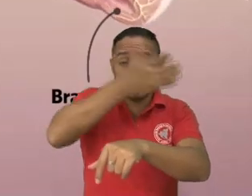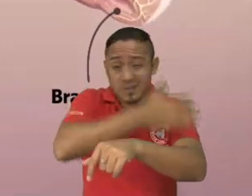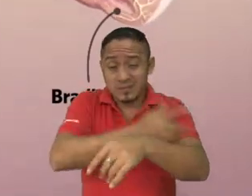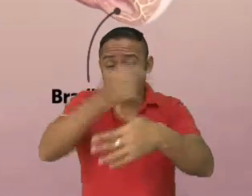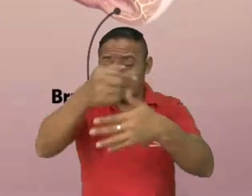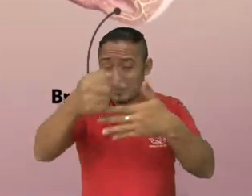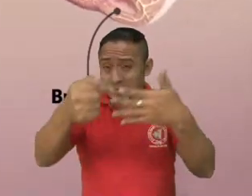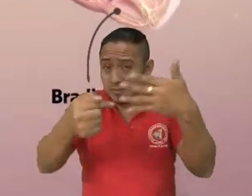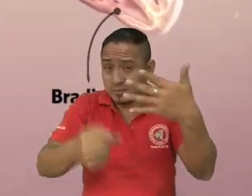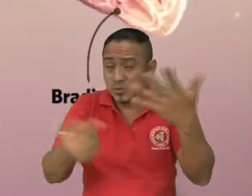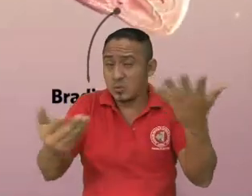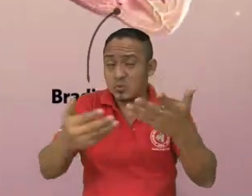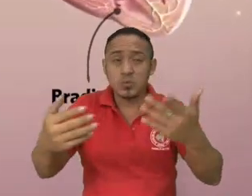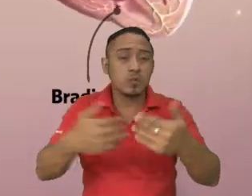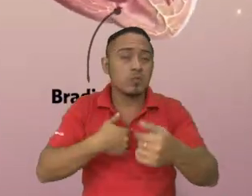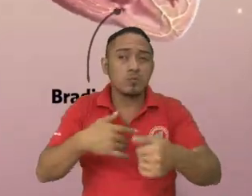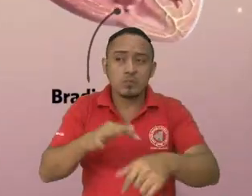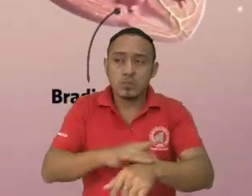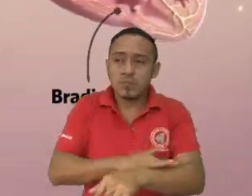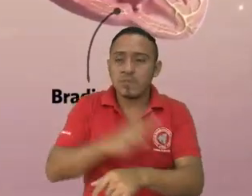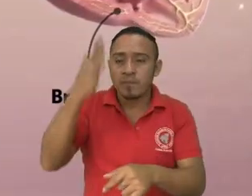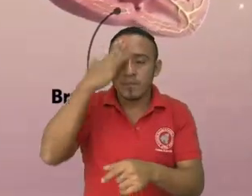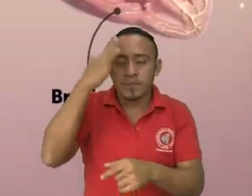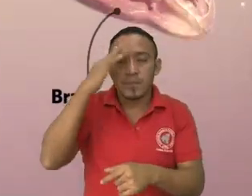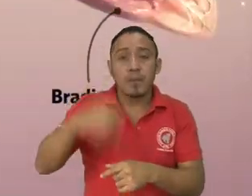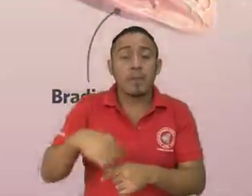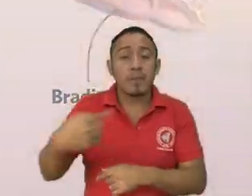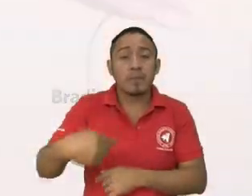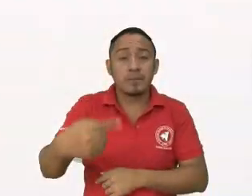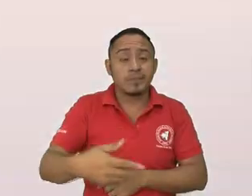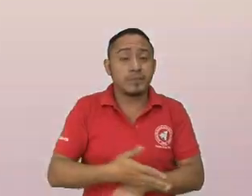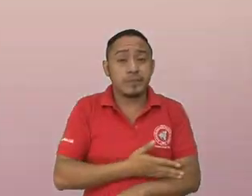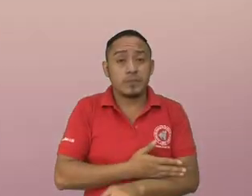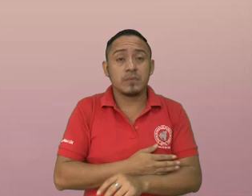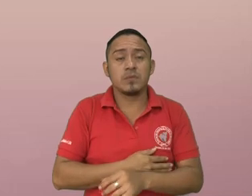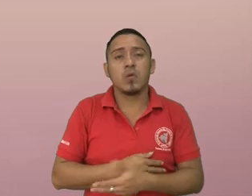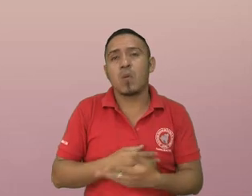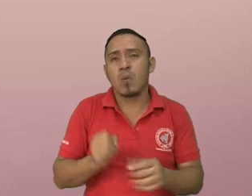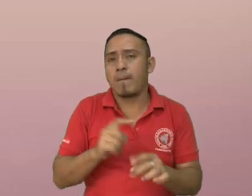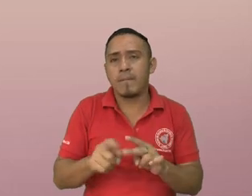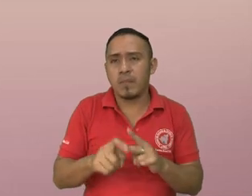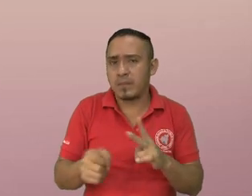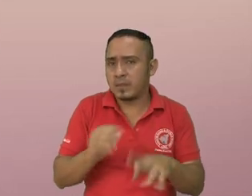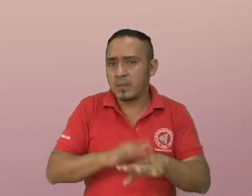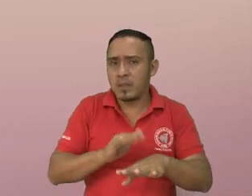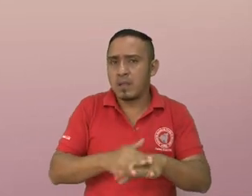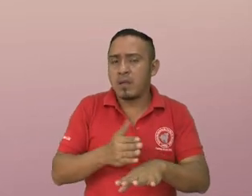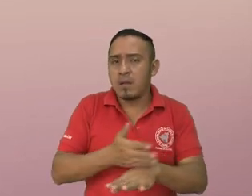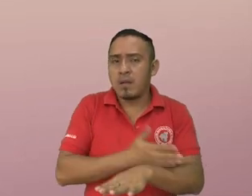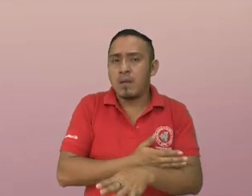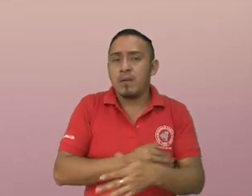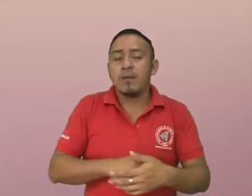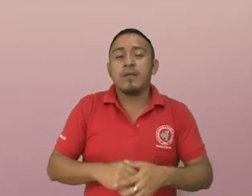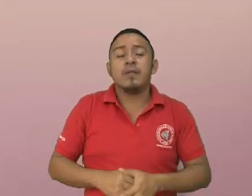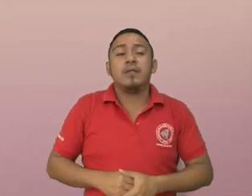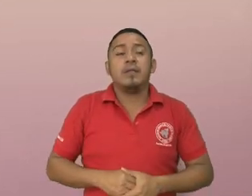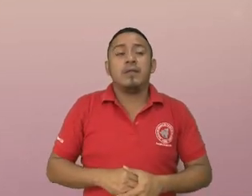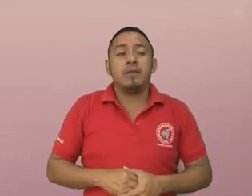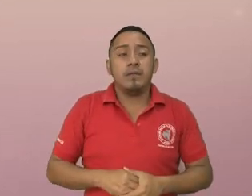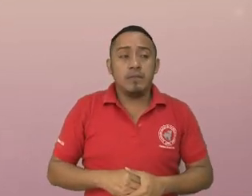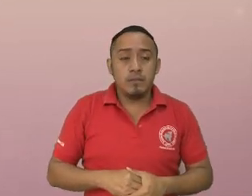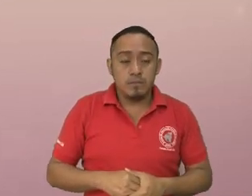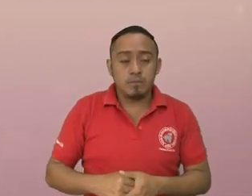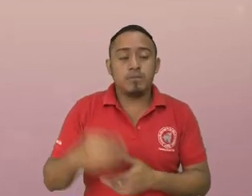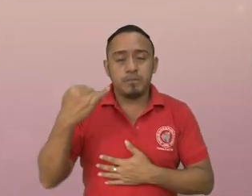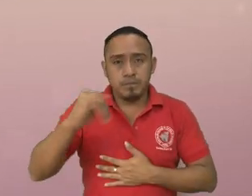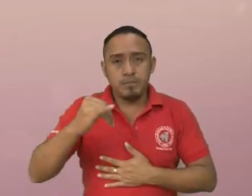también tener en mente, que se presentan día antes o mes antes así de que es. Se dé la muerte